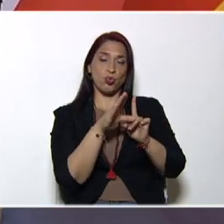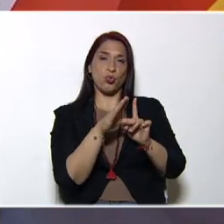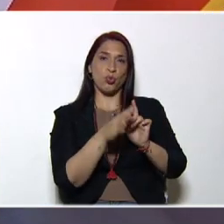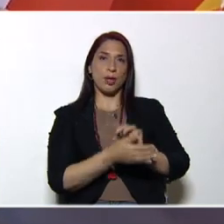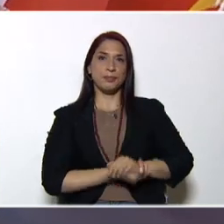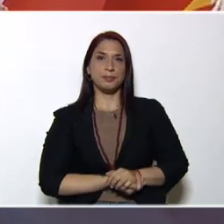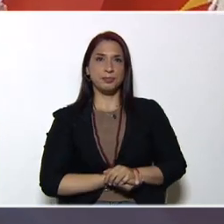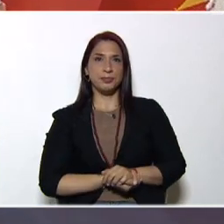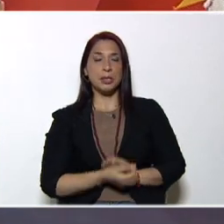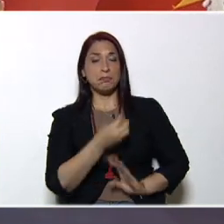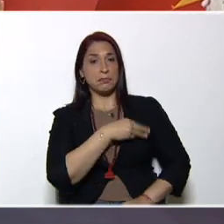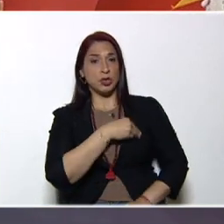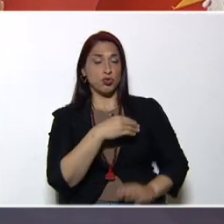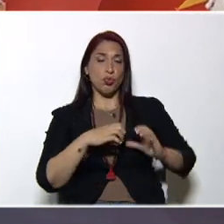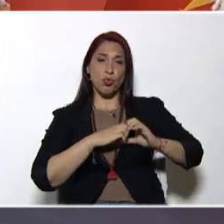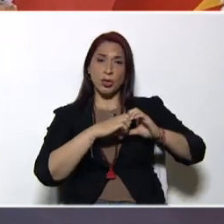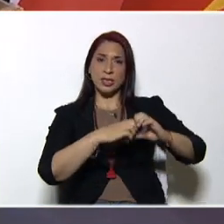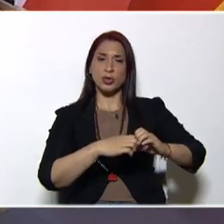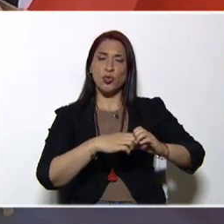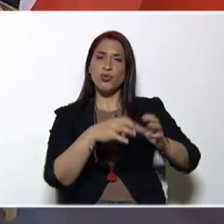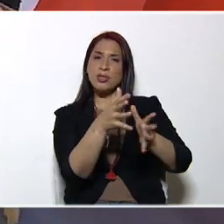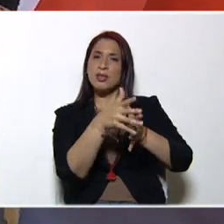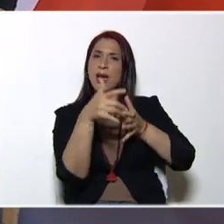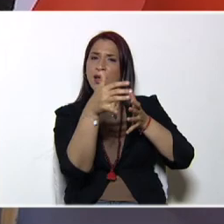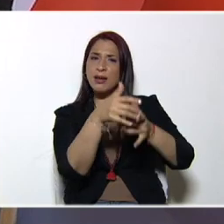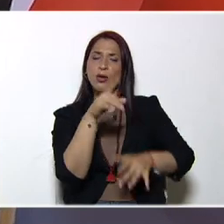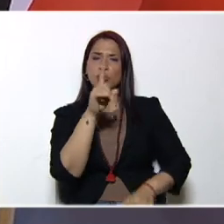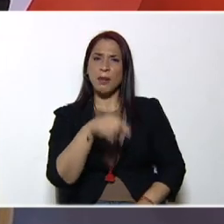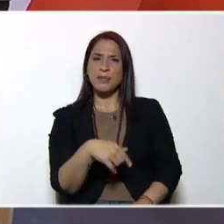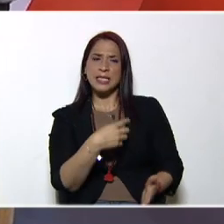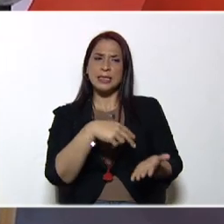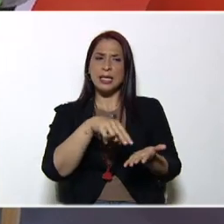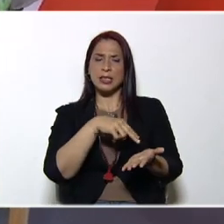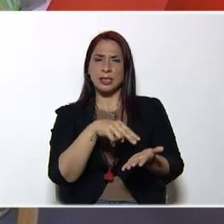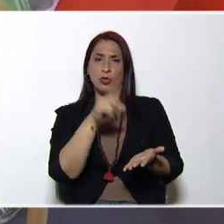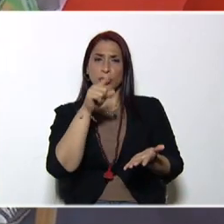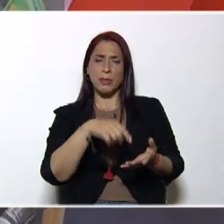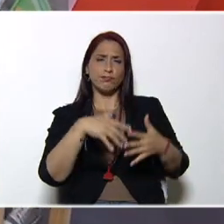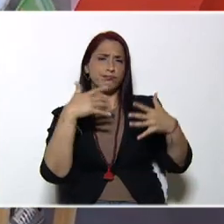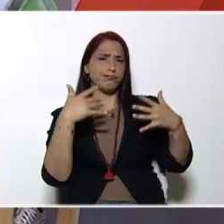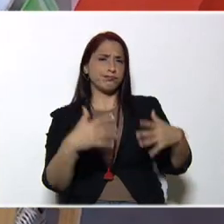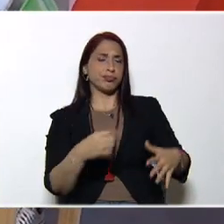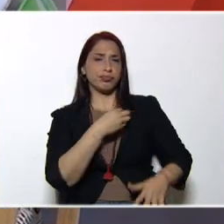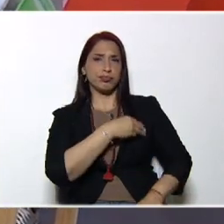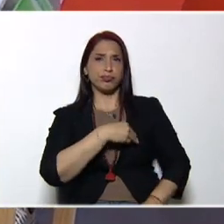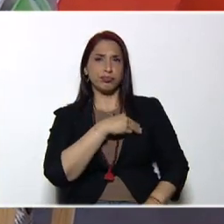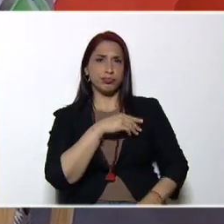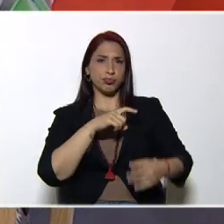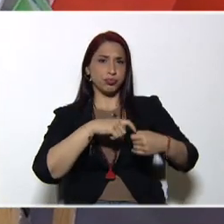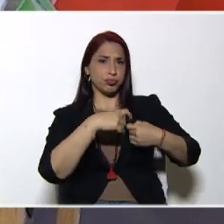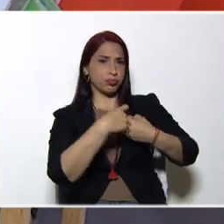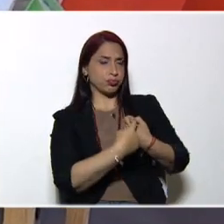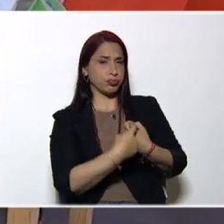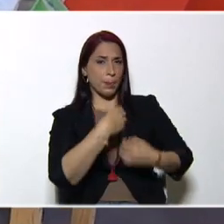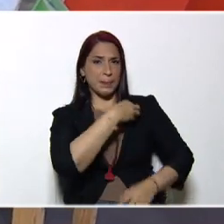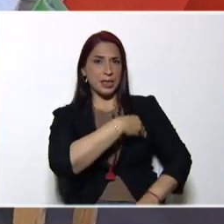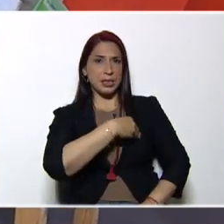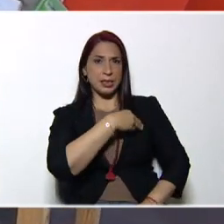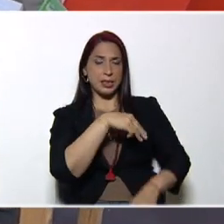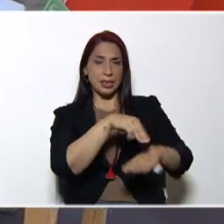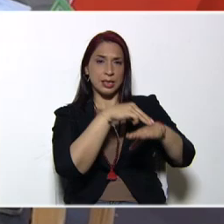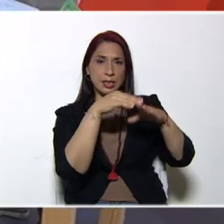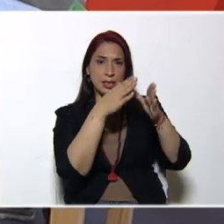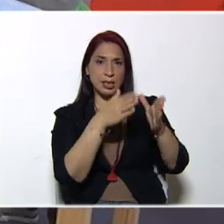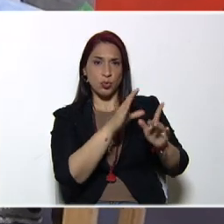Misión Corazón Llanero, El Salcero. Hay bastantes misiones dentro del Ministerio de la Cultura que buscan precisamente